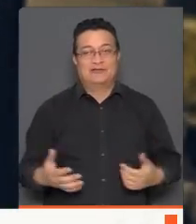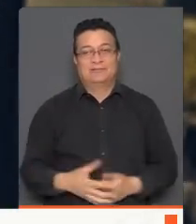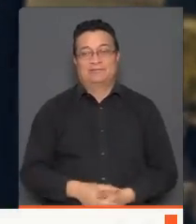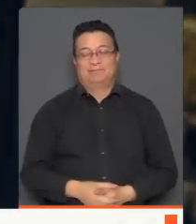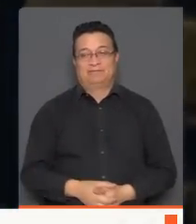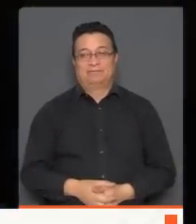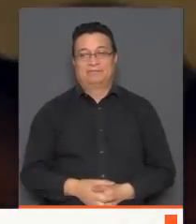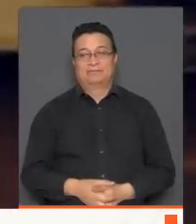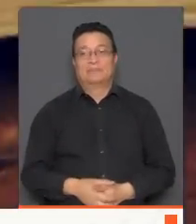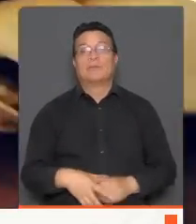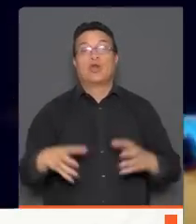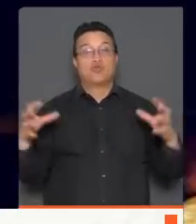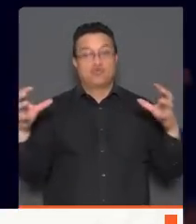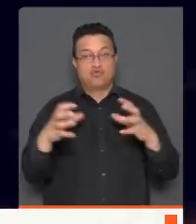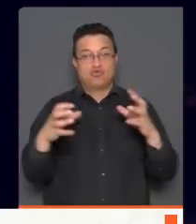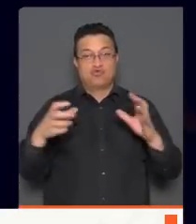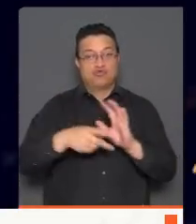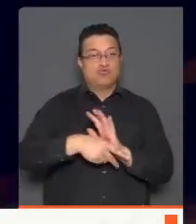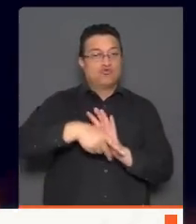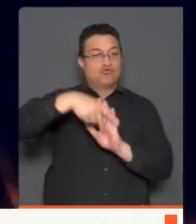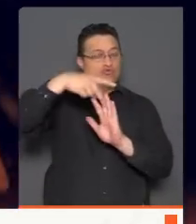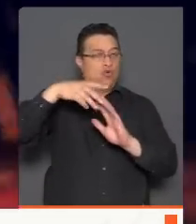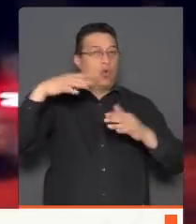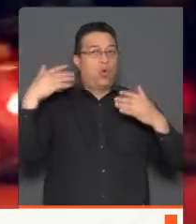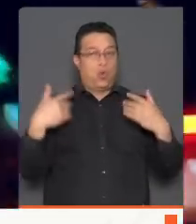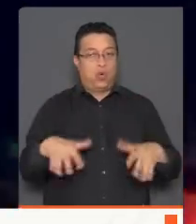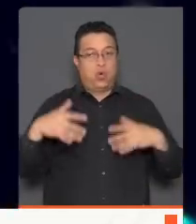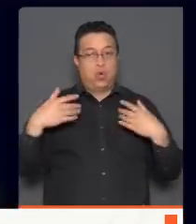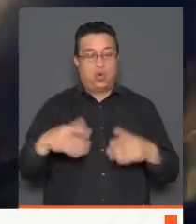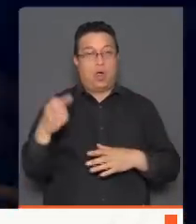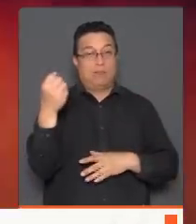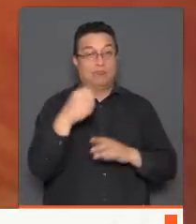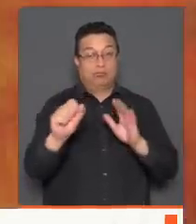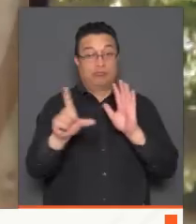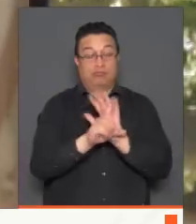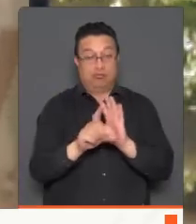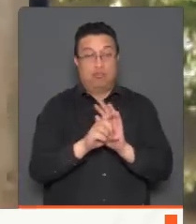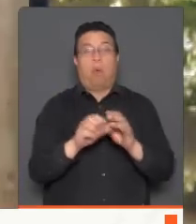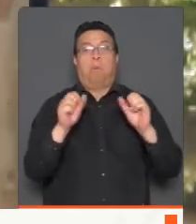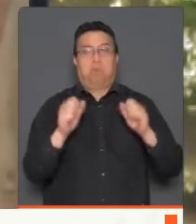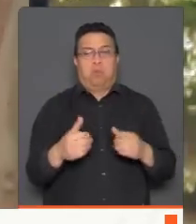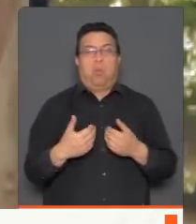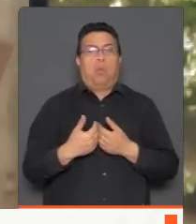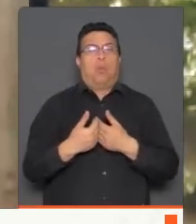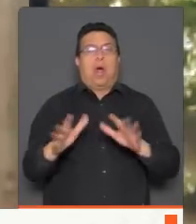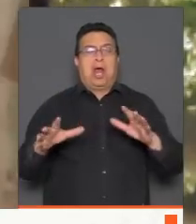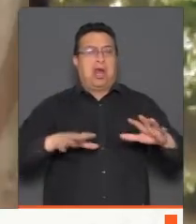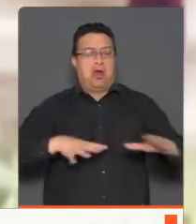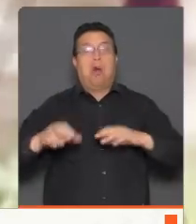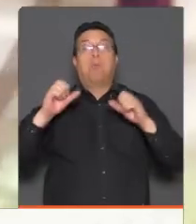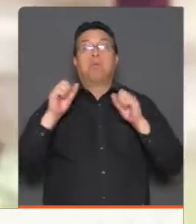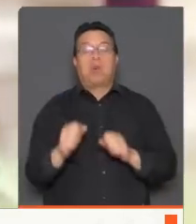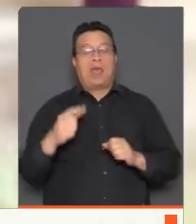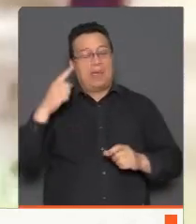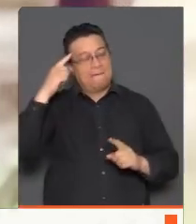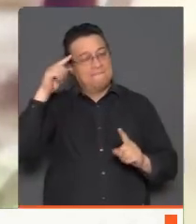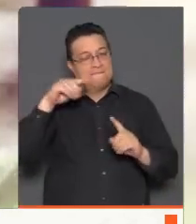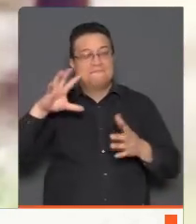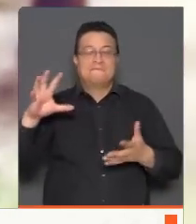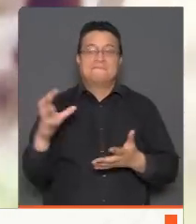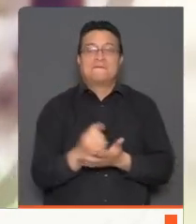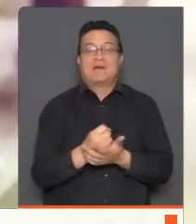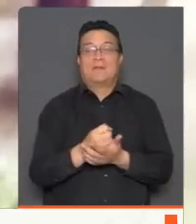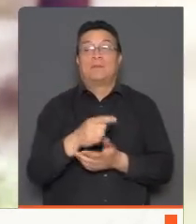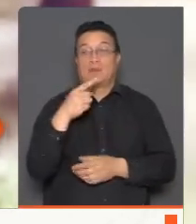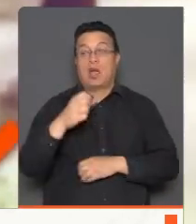El nivel de violencia es preocupante. Los delincuentes están dispuestos a todo con tal de lograr su objetivo. La escena al pasar